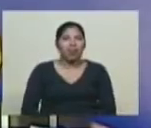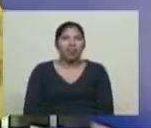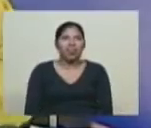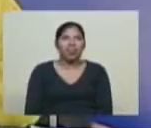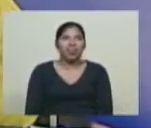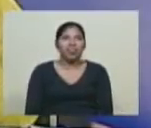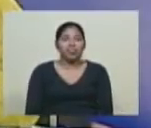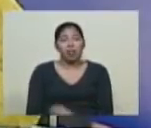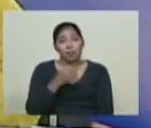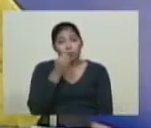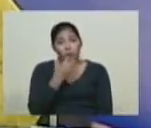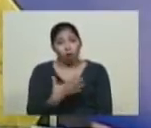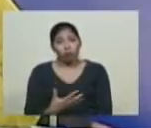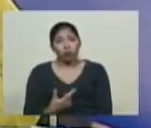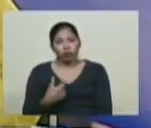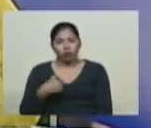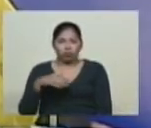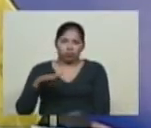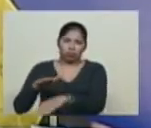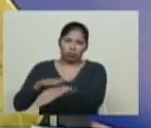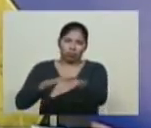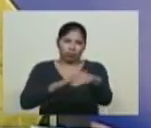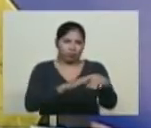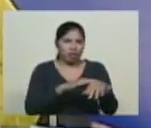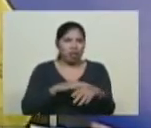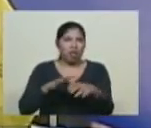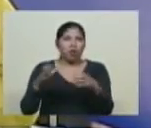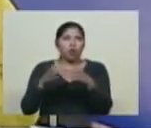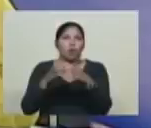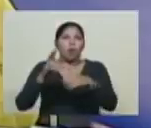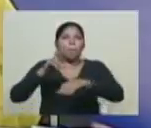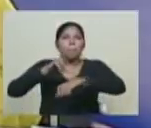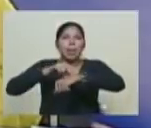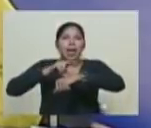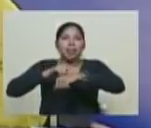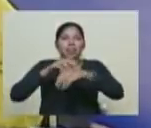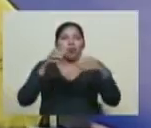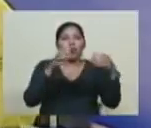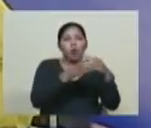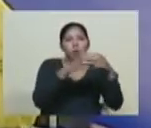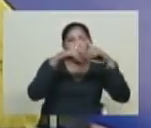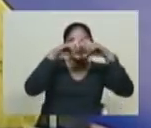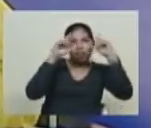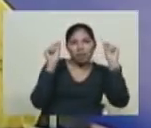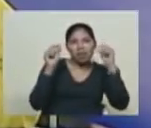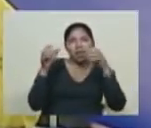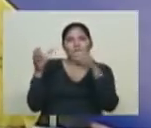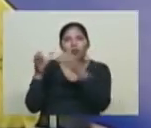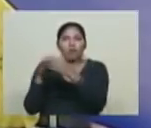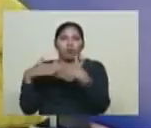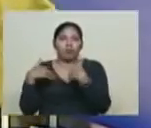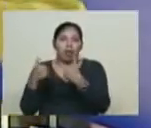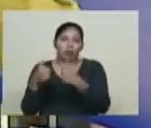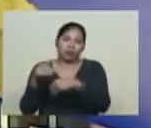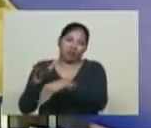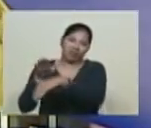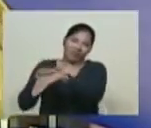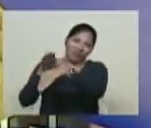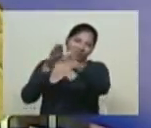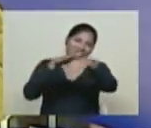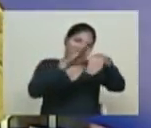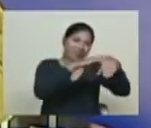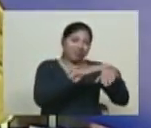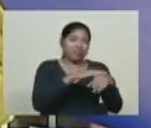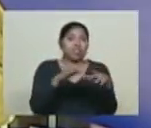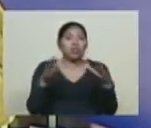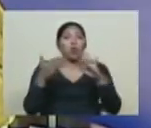Es lo más hermoso. Yo llamo una reflexión al gremio médico, al gremio de las enfermeras, al gremio de la salud, a la comunidad